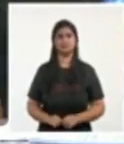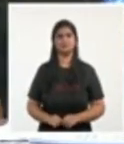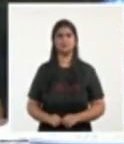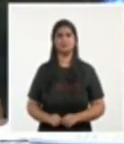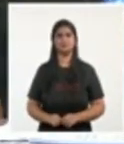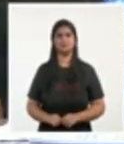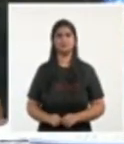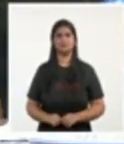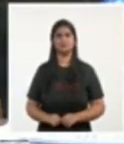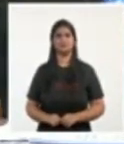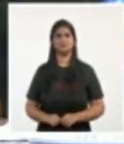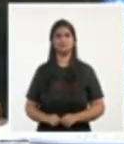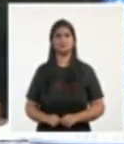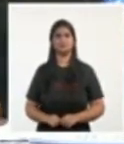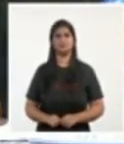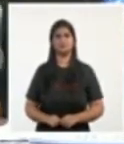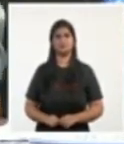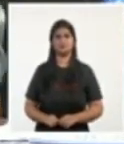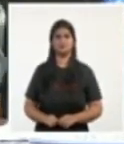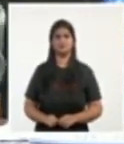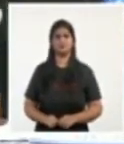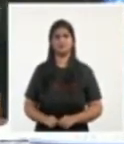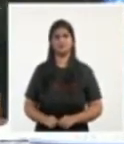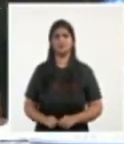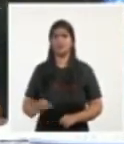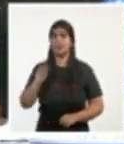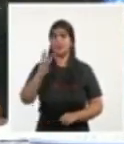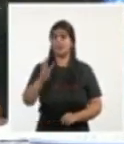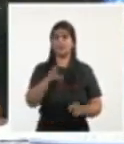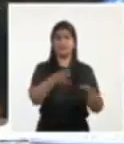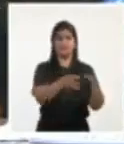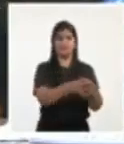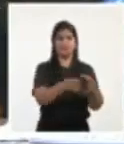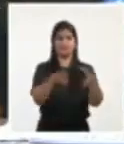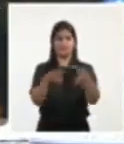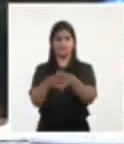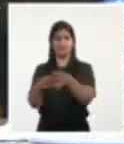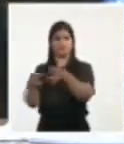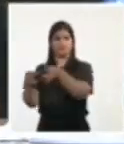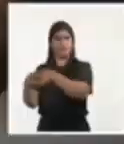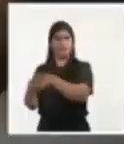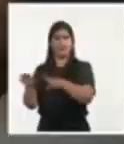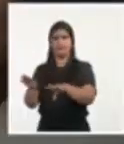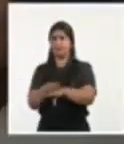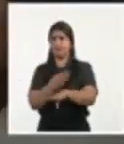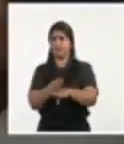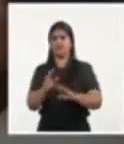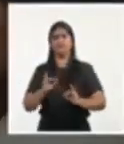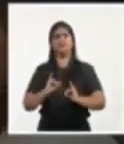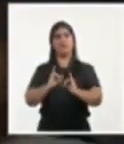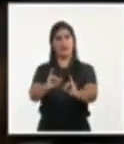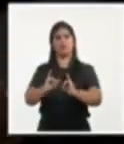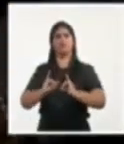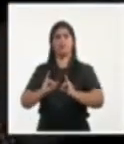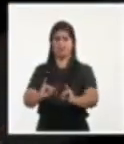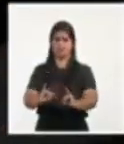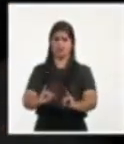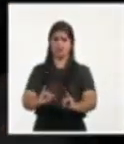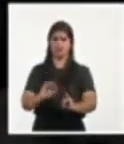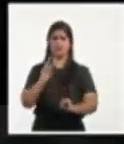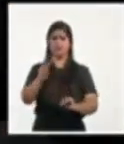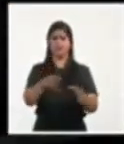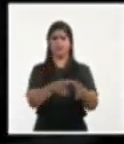desde sus tres niveles, es decir, abarca sus tres niveles: primario, secundario y terciario. En su gestión intervienen